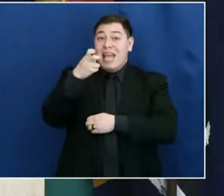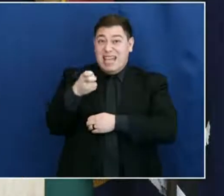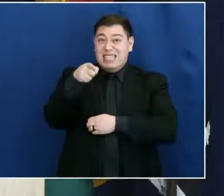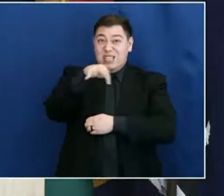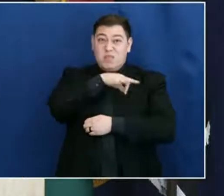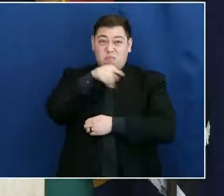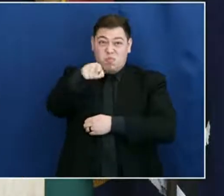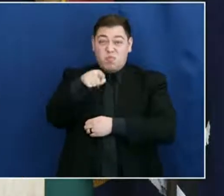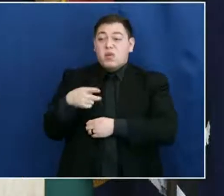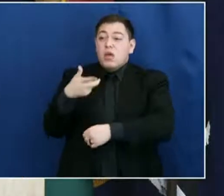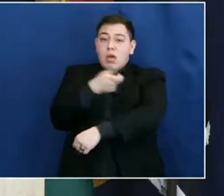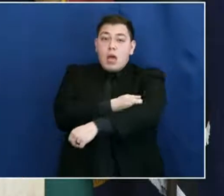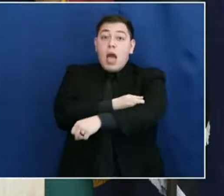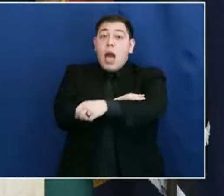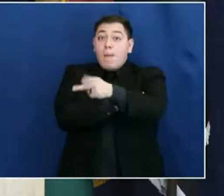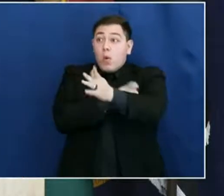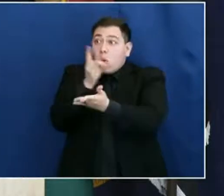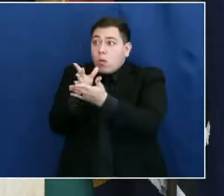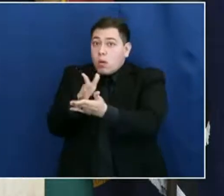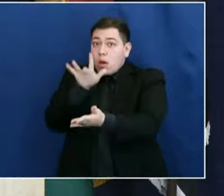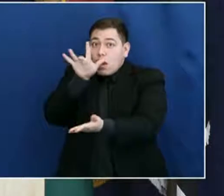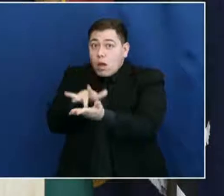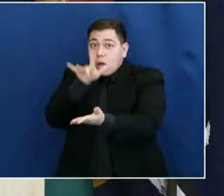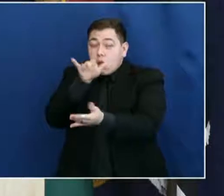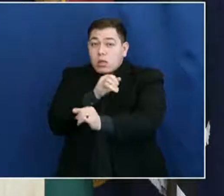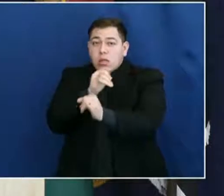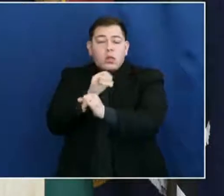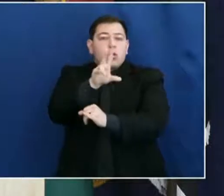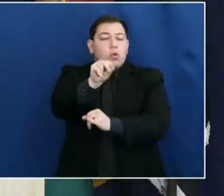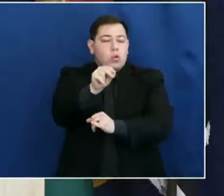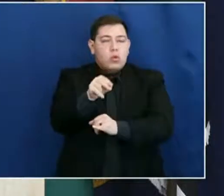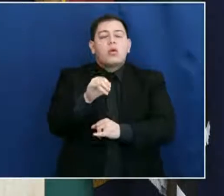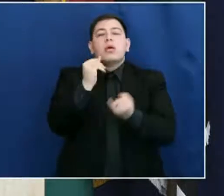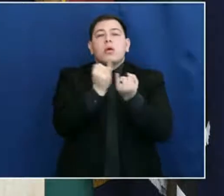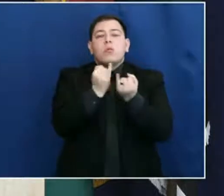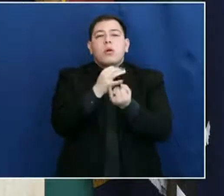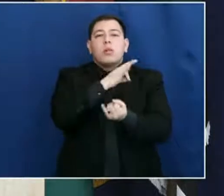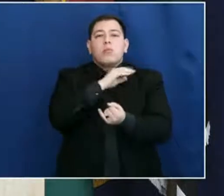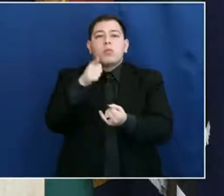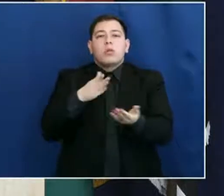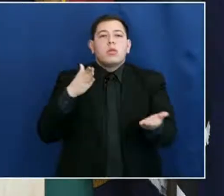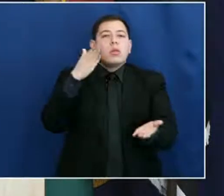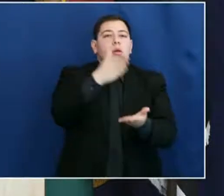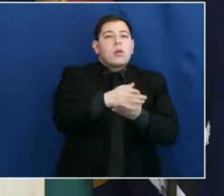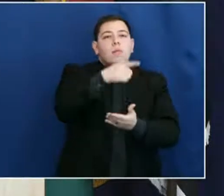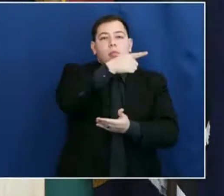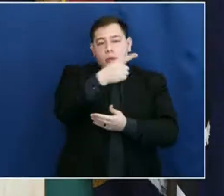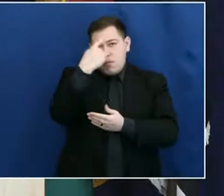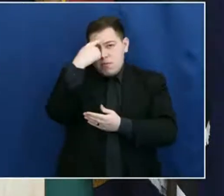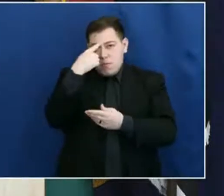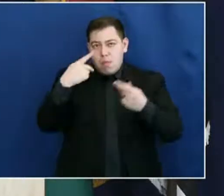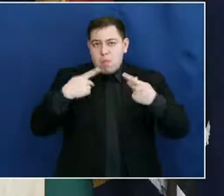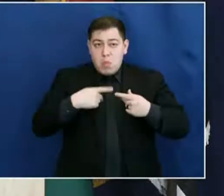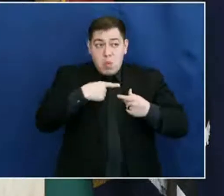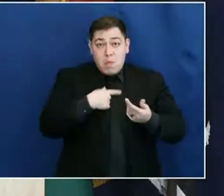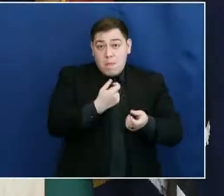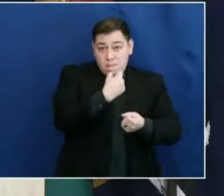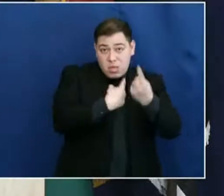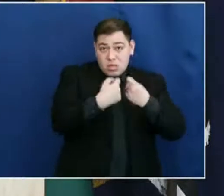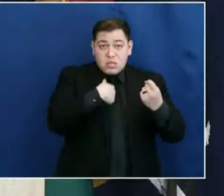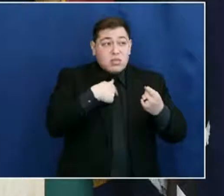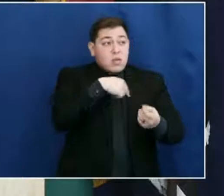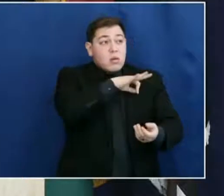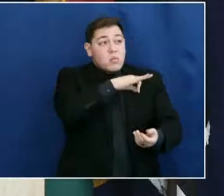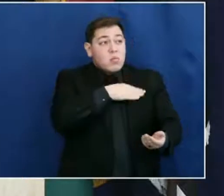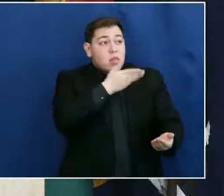las farmacias. Eso significa que ya no está limitado a solo el programa de citas dentro de los sitios de vacunación del